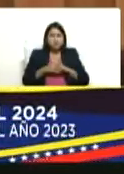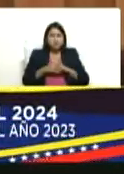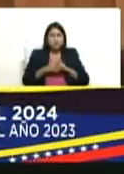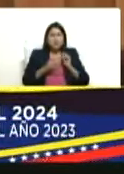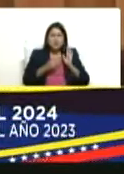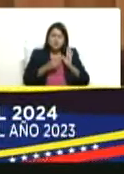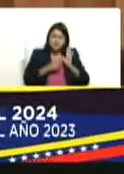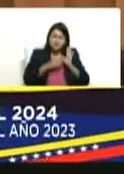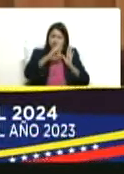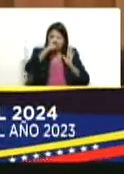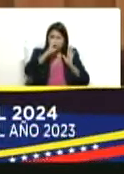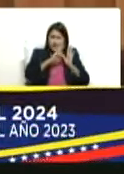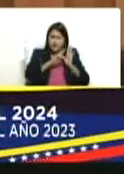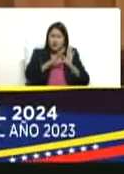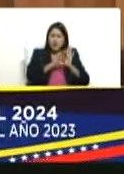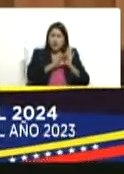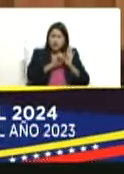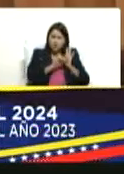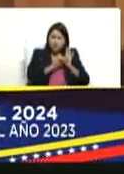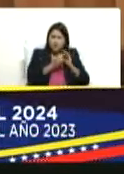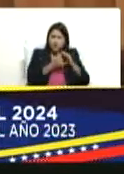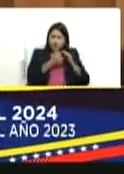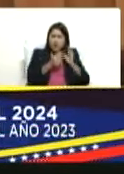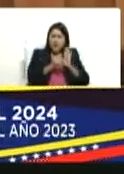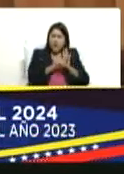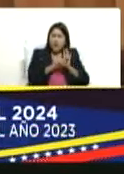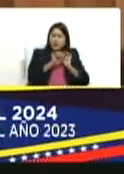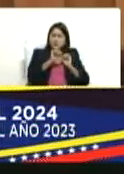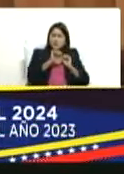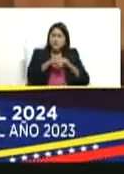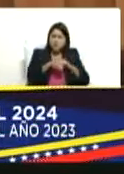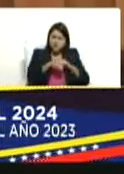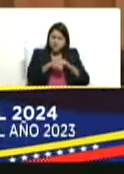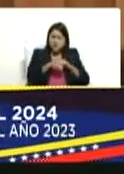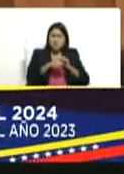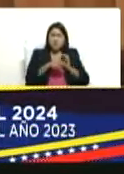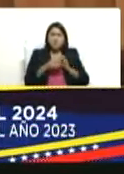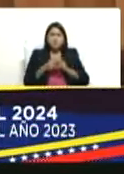respetuoso de la Constitución, de las instituciones y de las leyes.